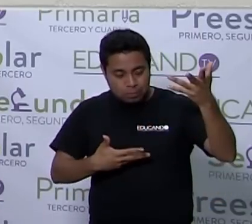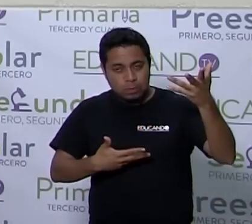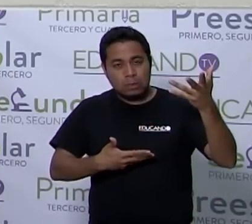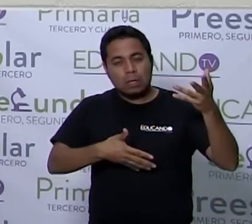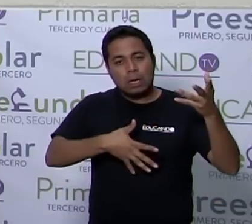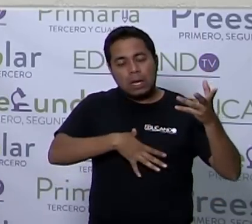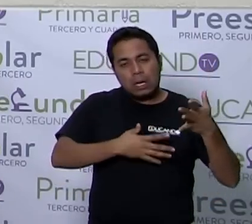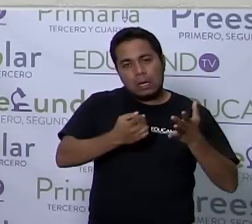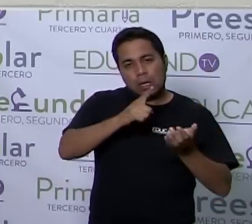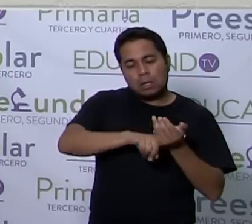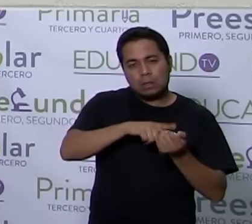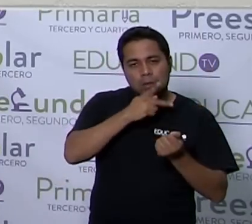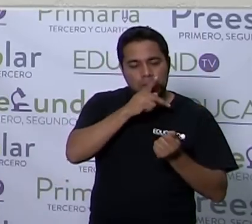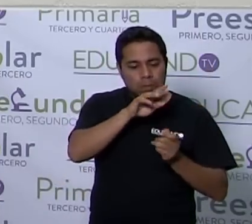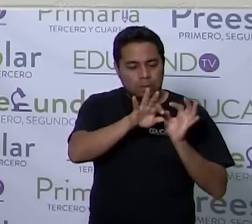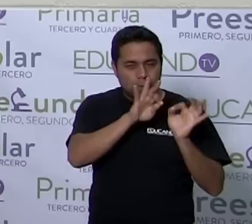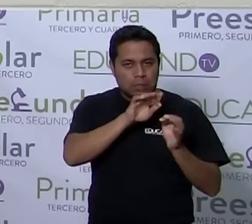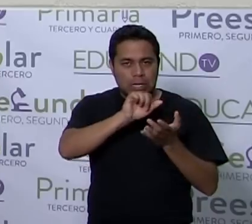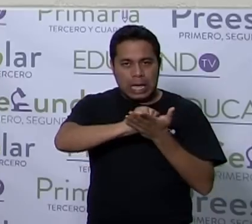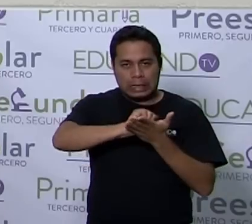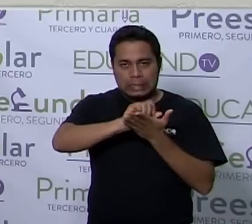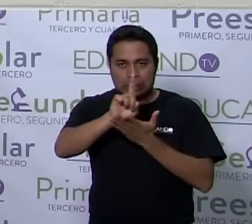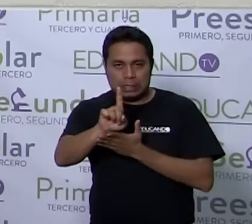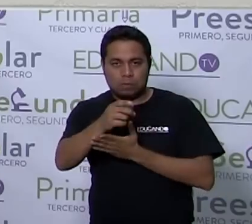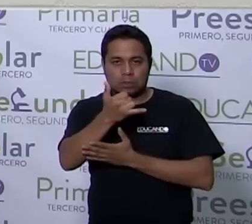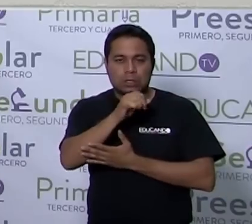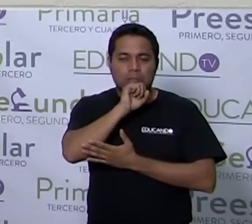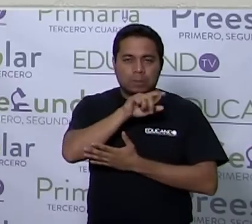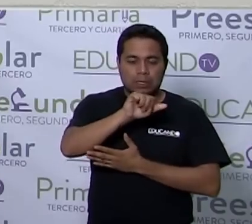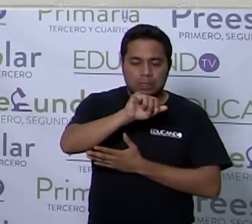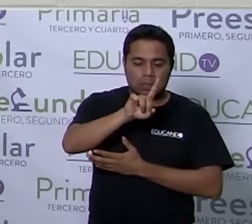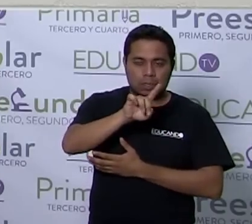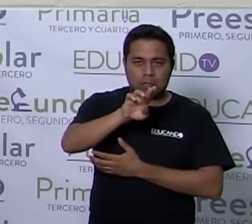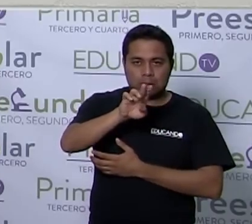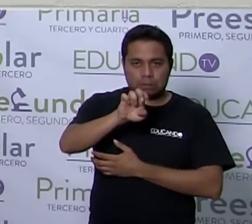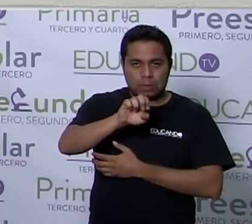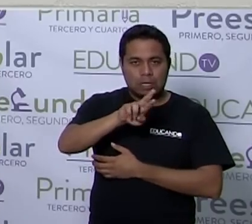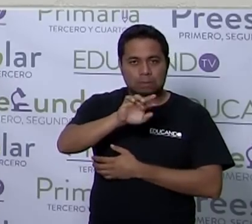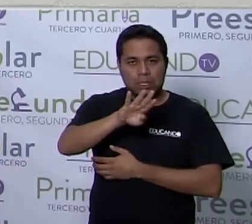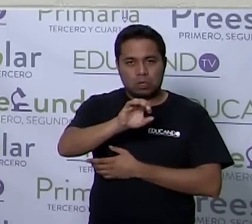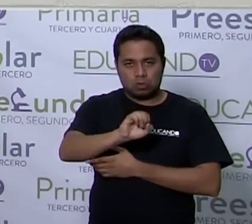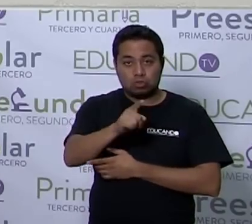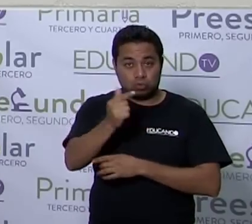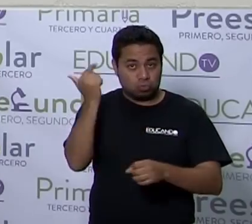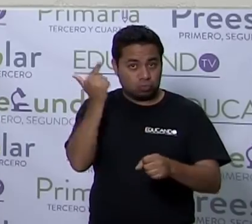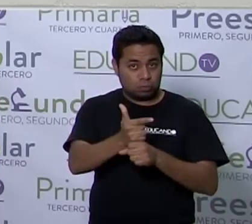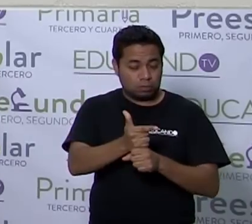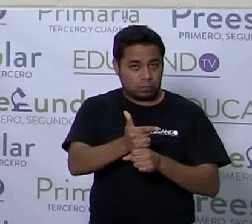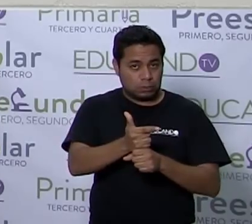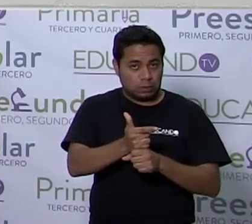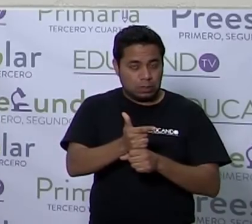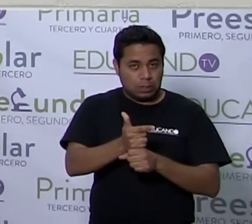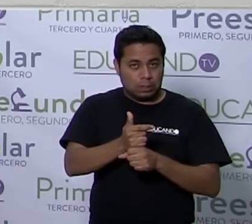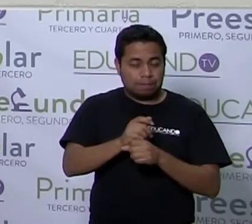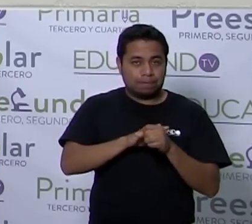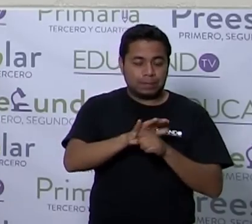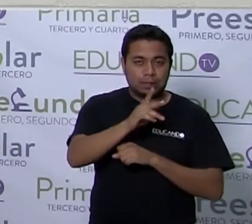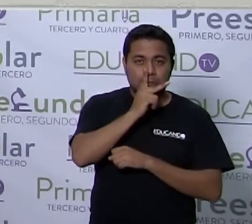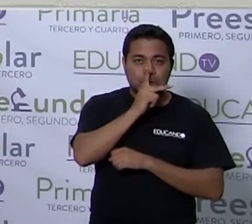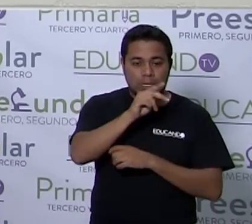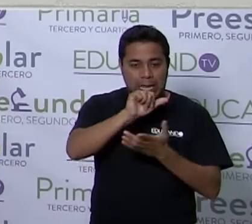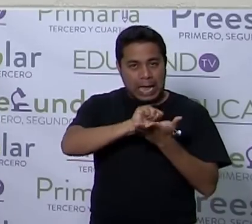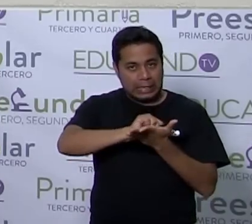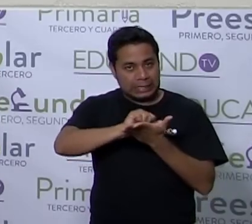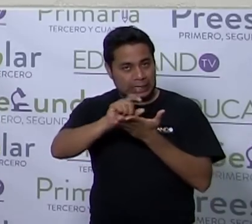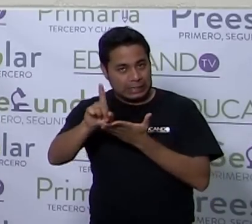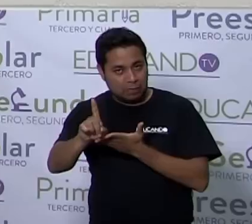encontrar adjetivos y adverbios. ¿Ustedes identificaron algunos? ¿Encontraron cuáles son los